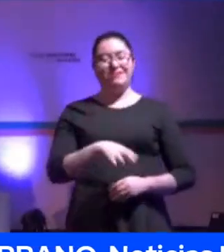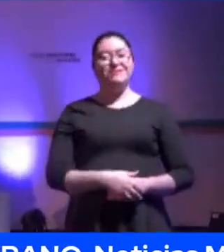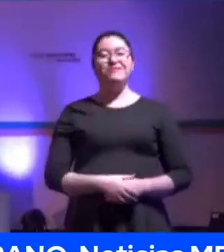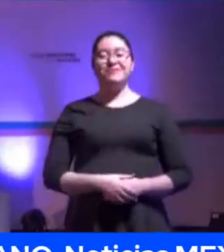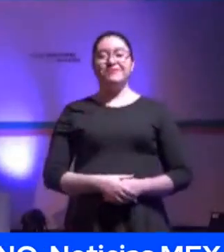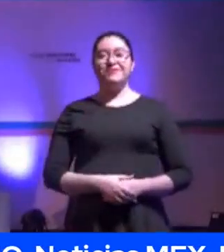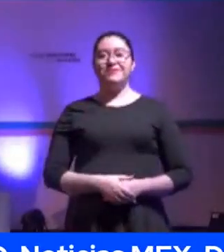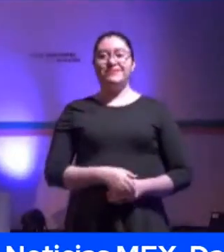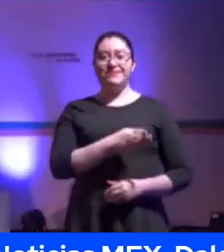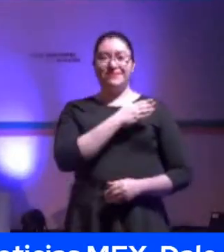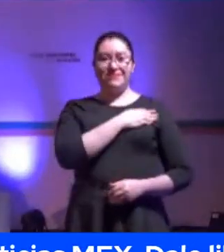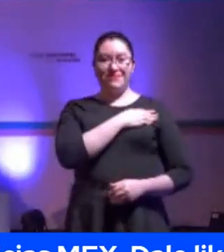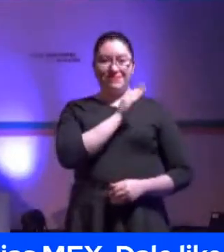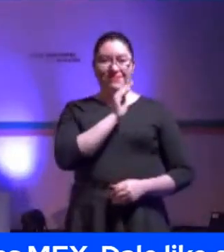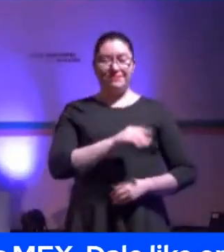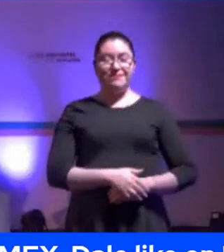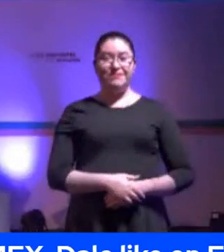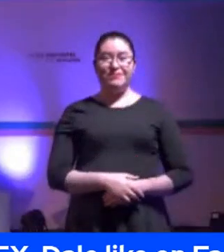Bueno,